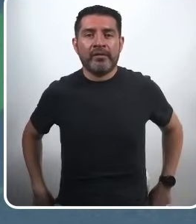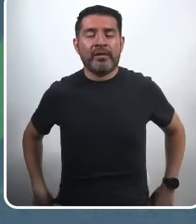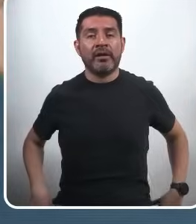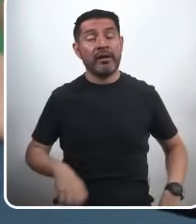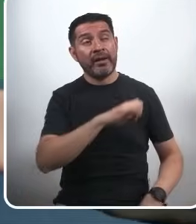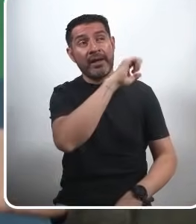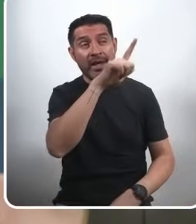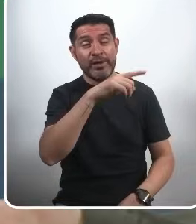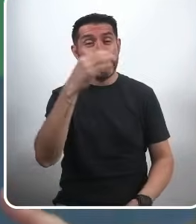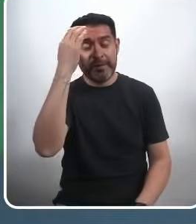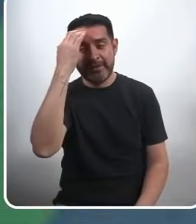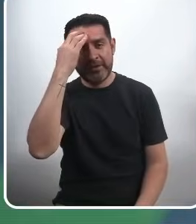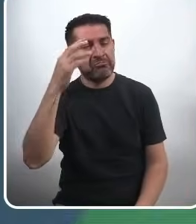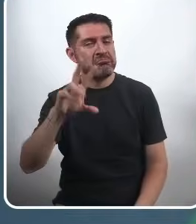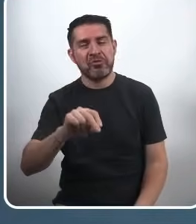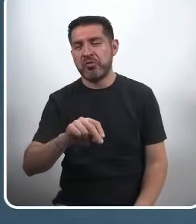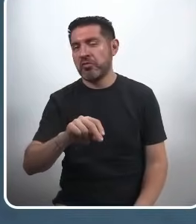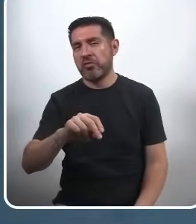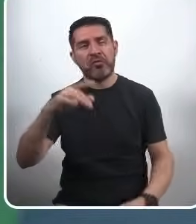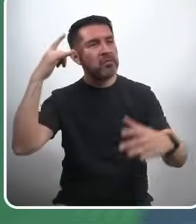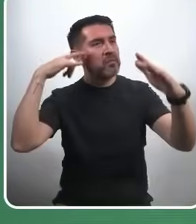todo deprimido, ¿verdad? Y